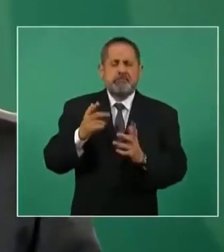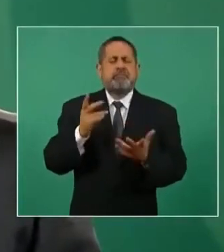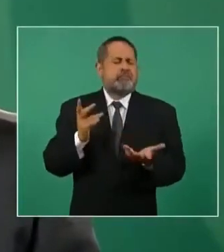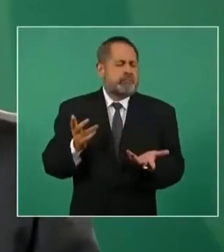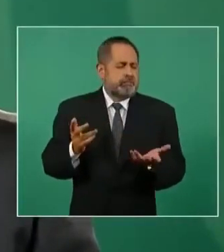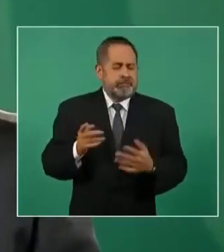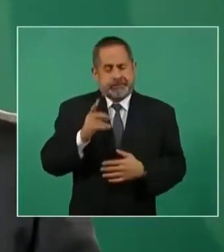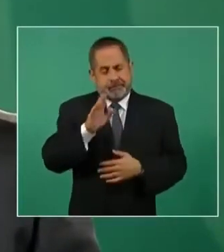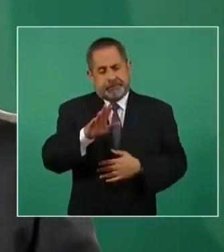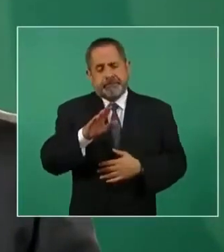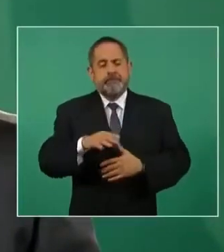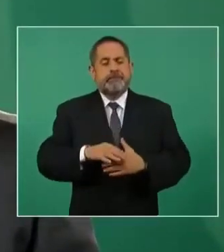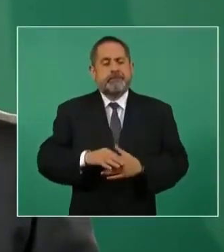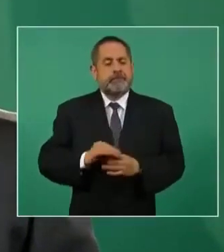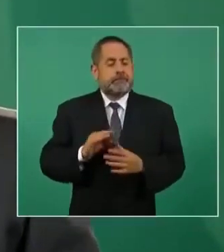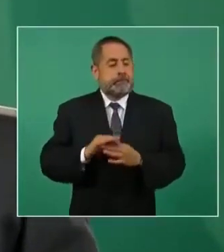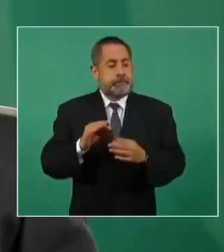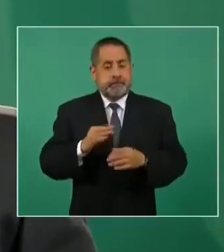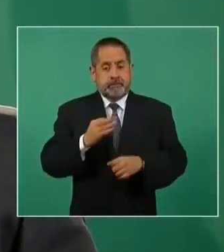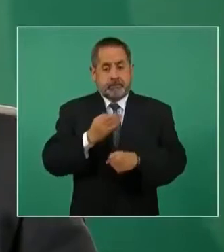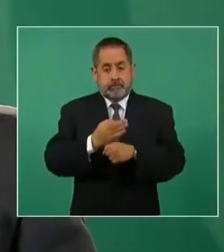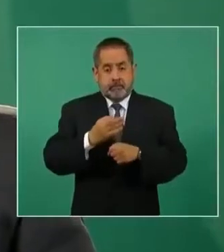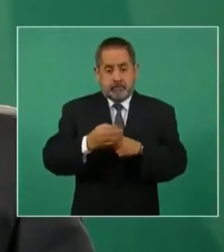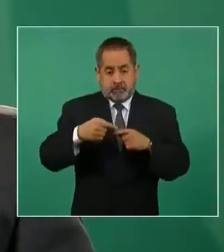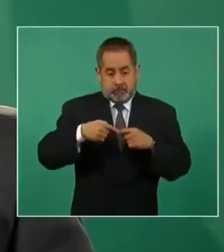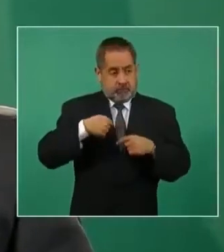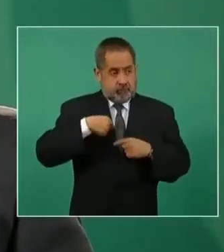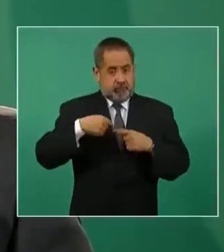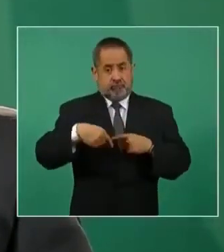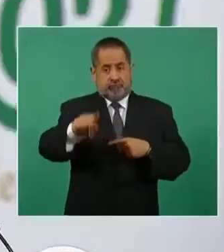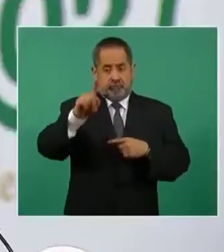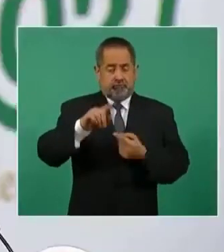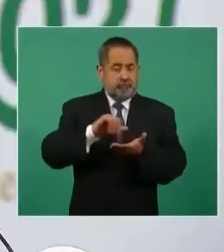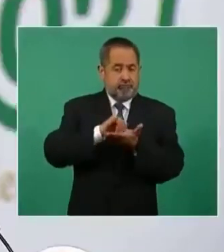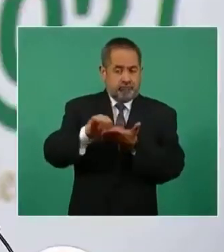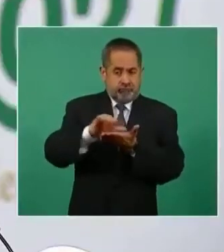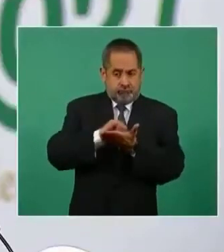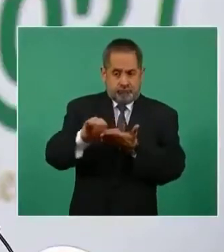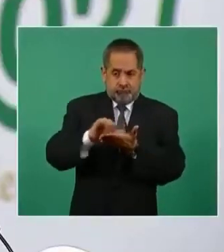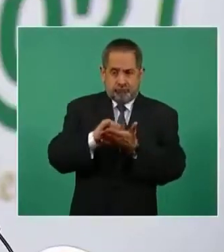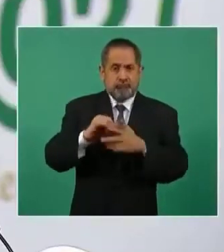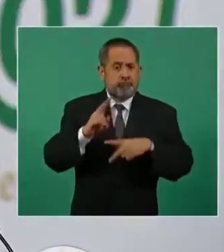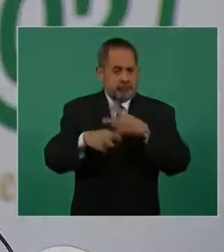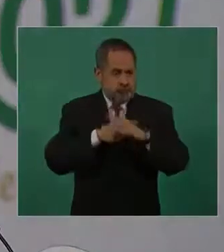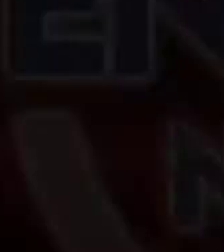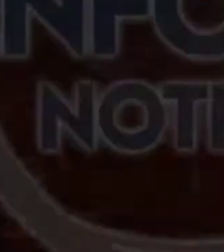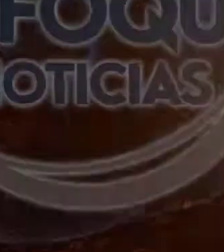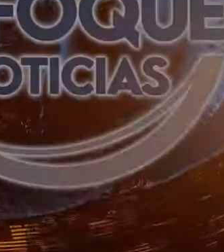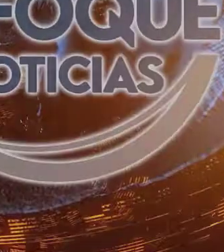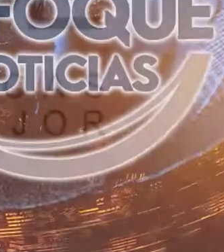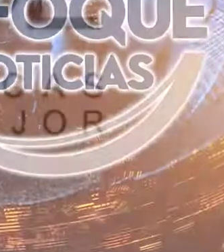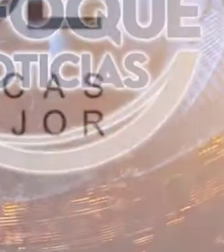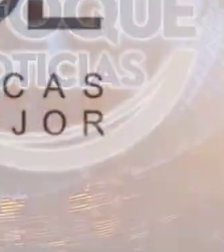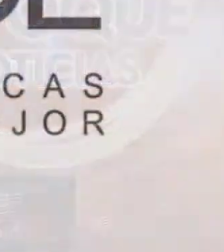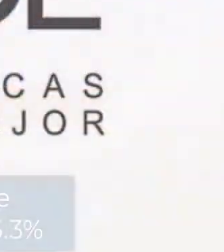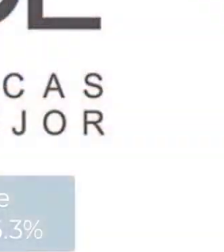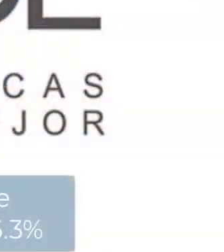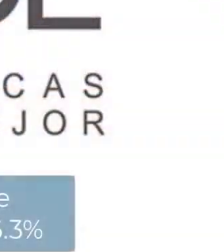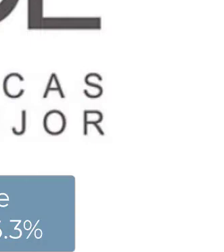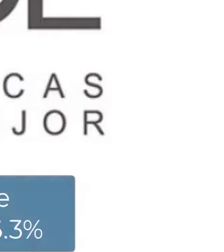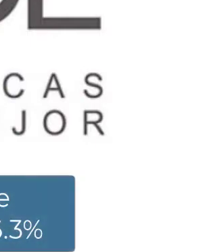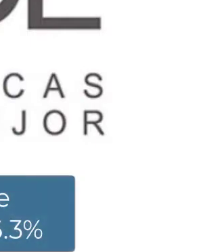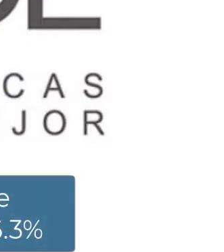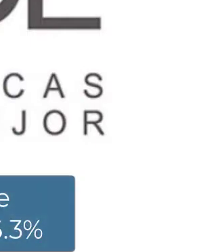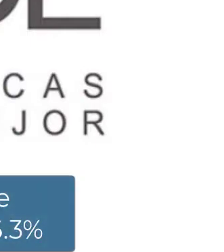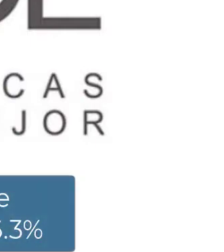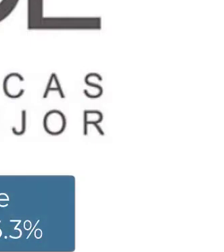Marcelo Ebrard afirmó que no tiene inconvenientes en acoger migrantes siempre y cuando respeten las leyes. La Organización para la